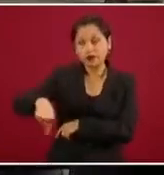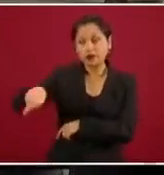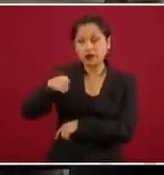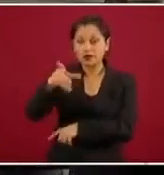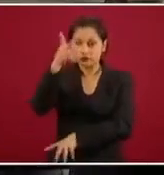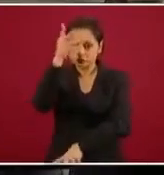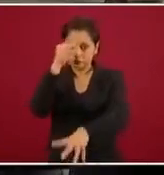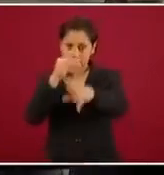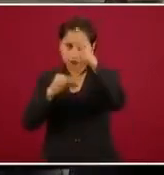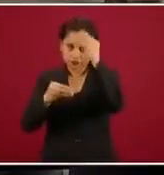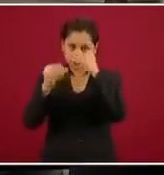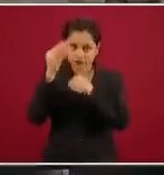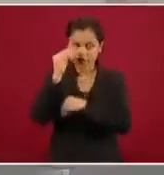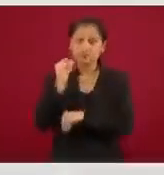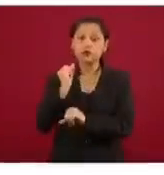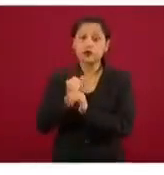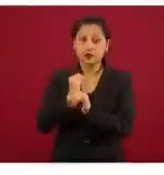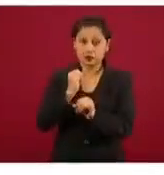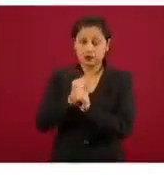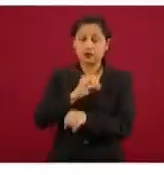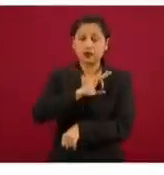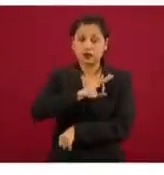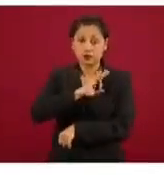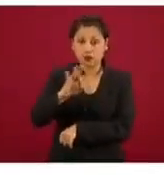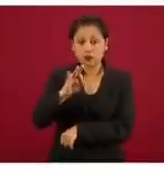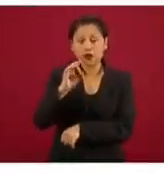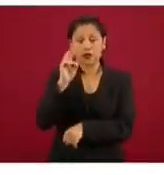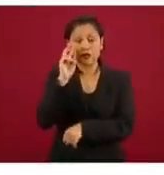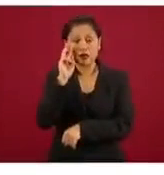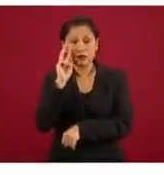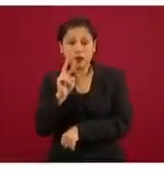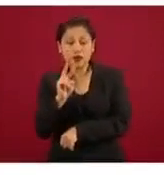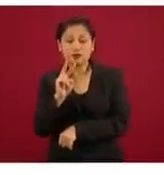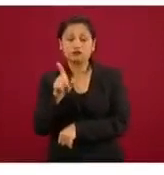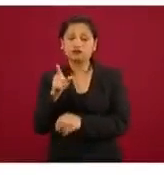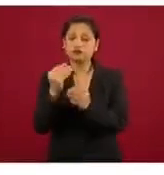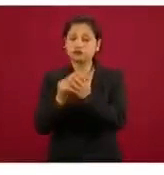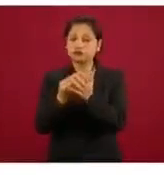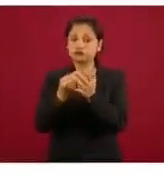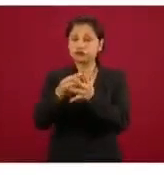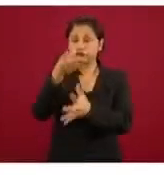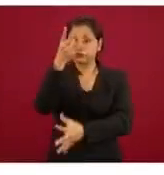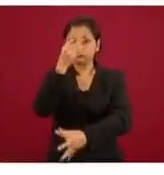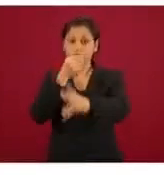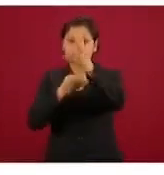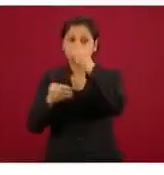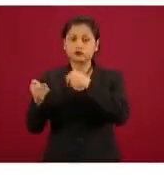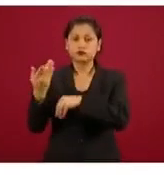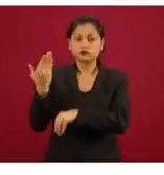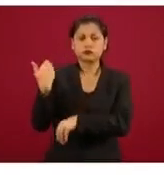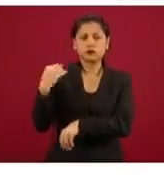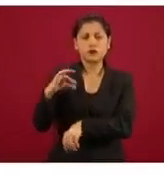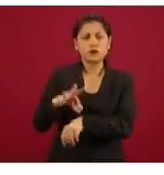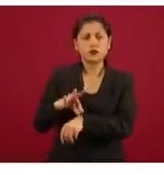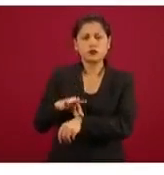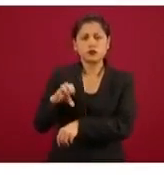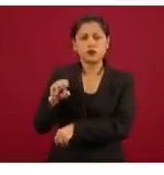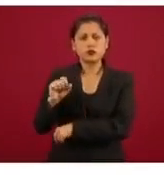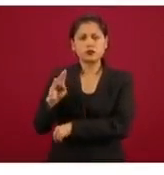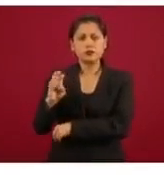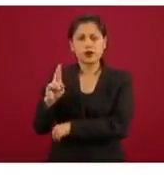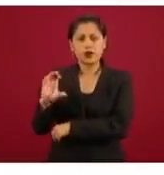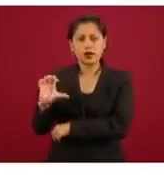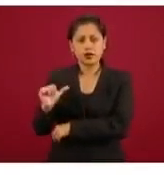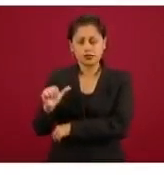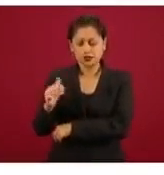línea en donde se hace una tutoría dirigida de capacitación, esto ya lo presentó el doctor Esbarch hace unos días, el fin de semana,